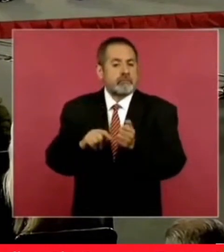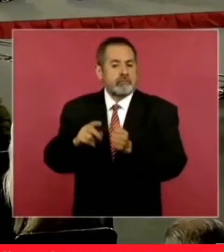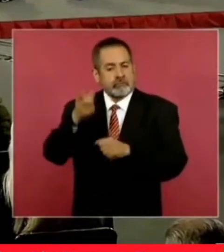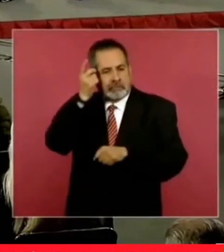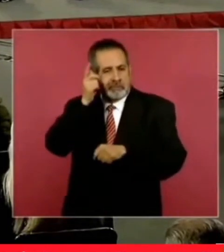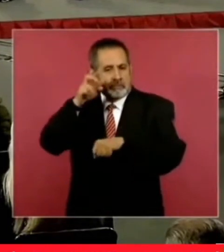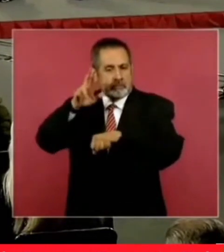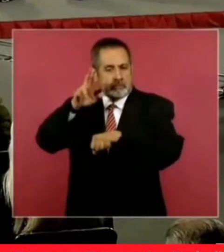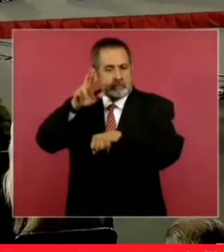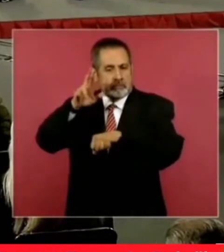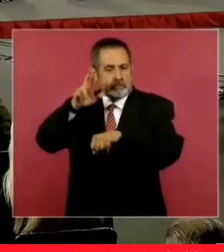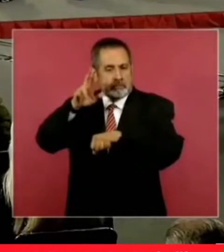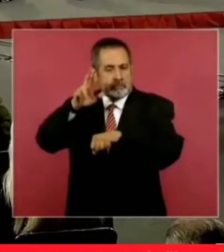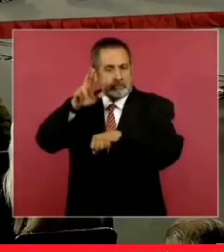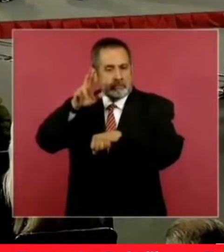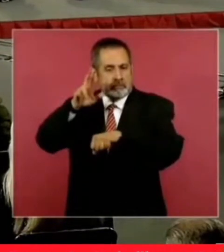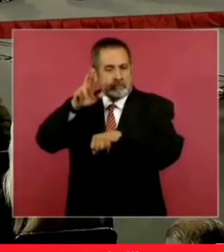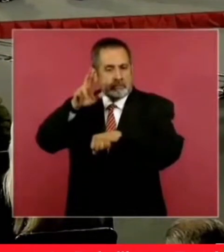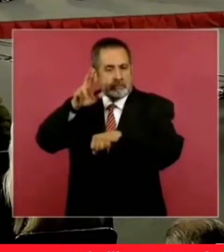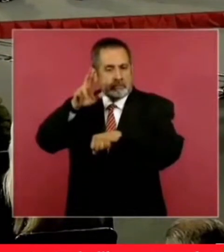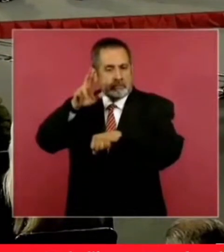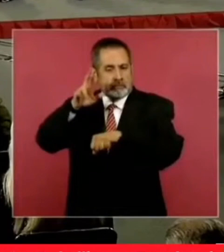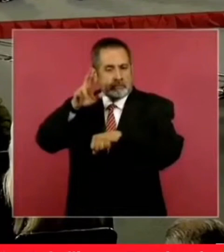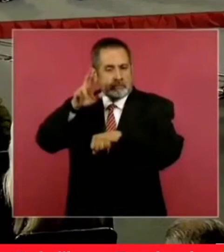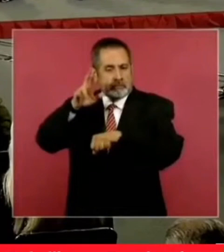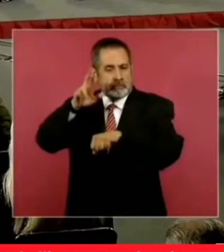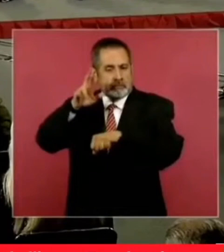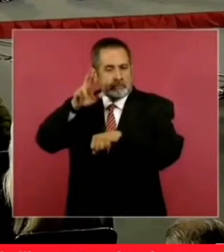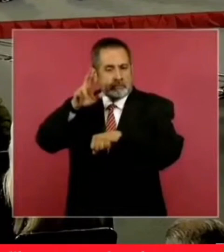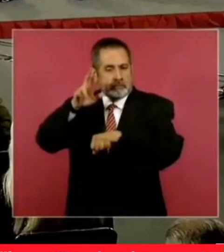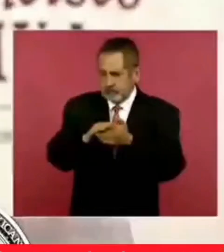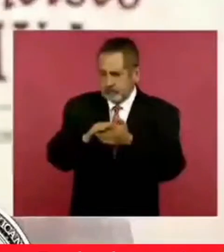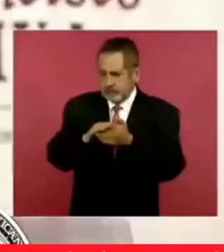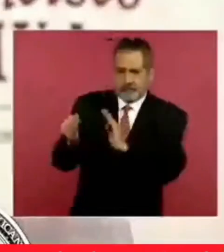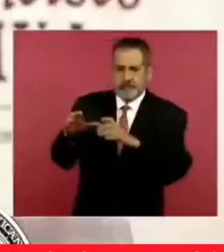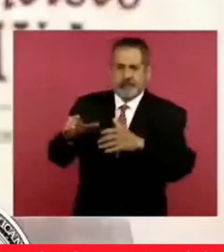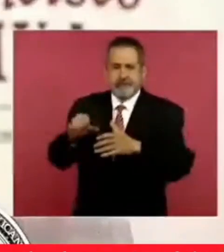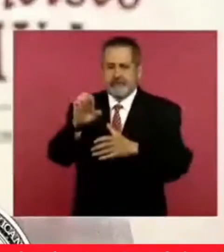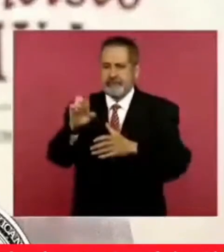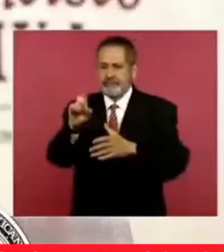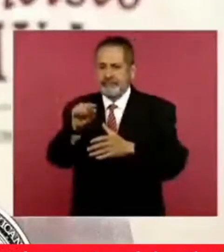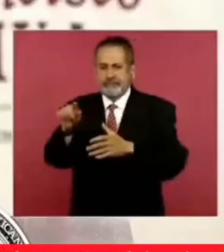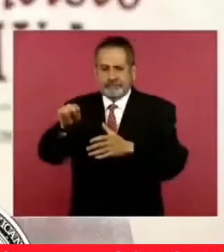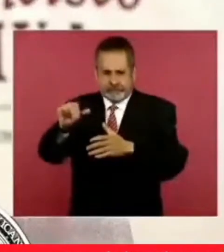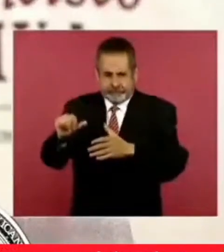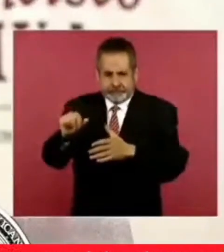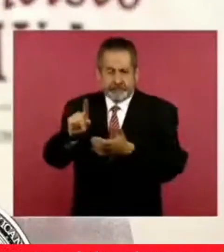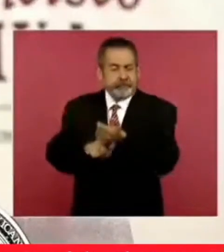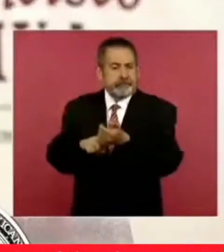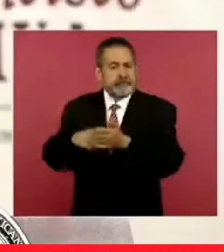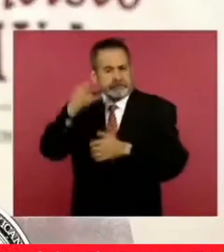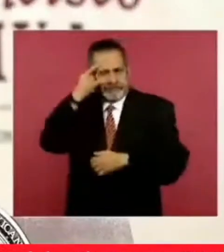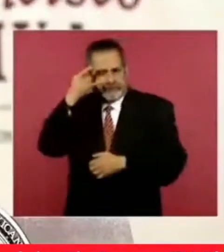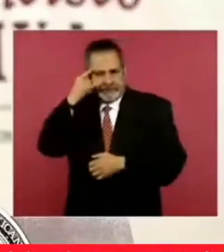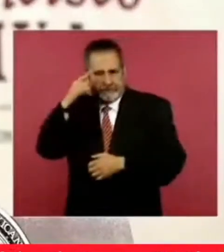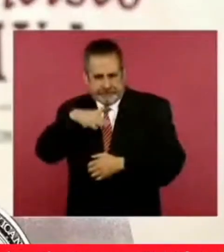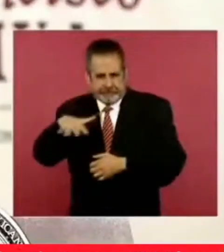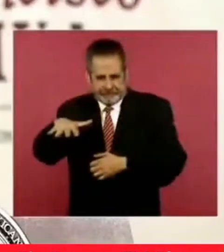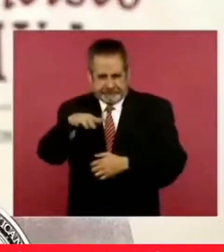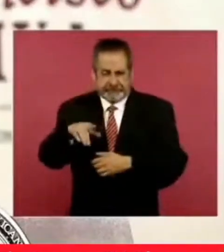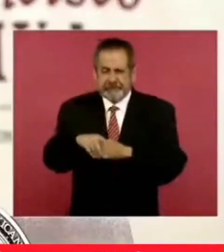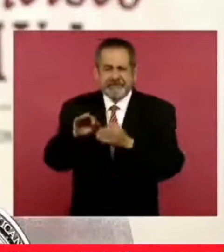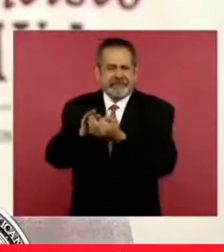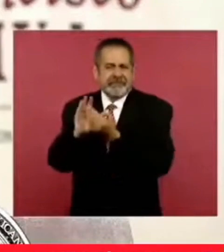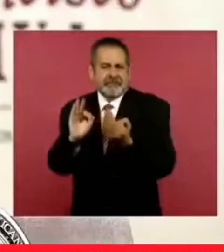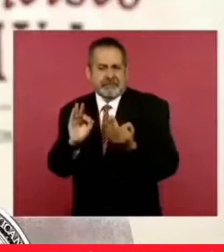realiza la construcción de un hotel a inmediaciones de la zona arqueológica de snap en el estado de campeche ubicado a un lado del